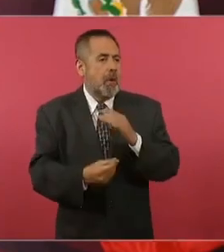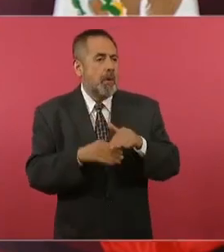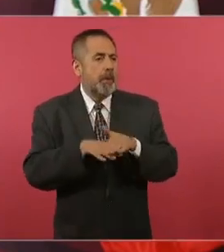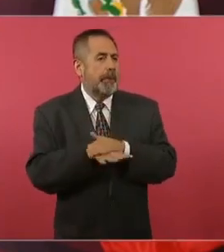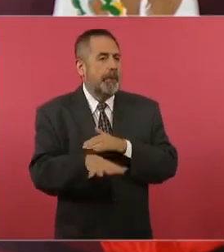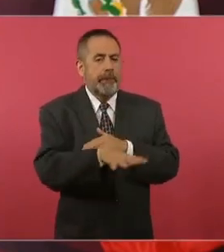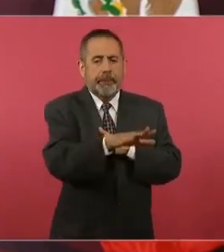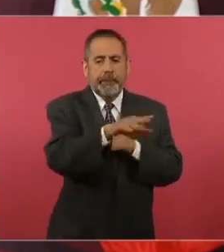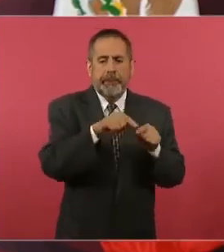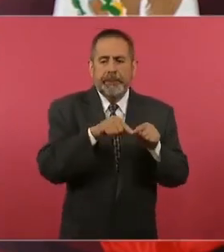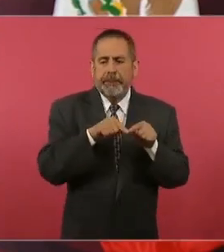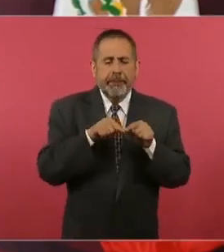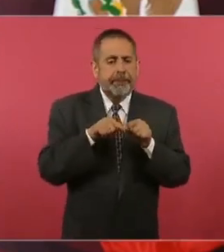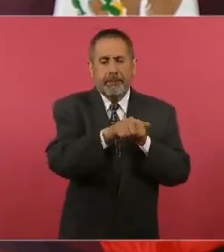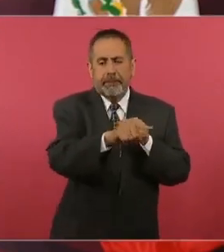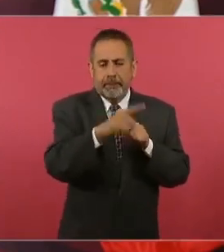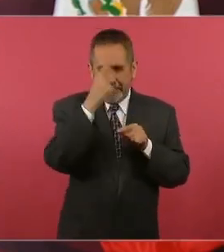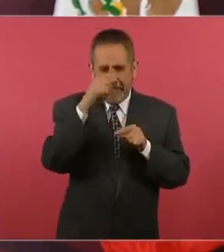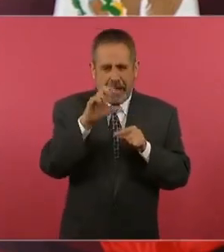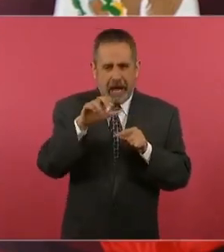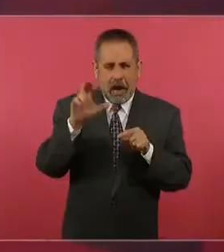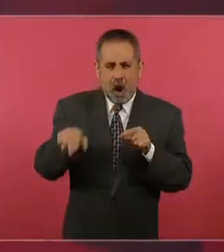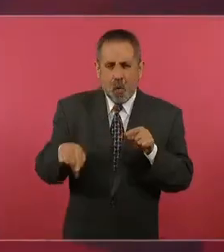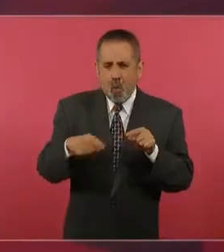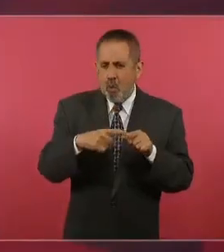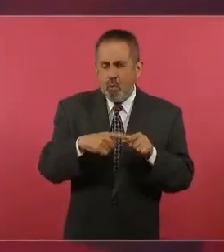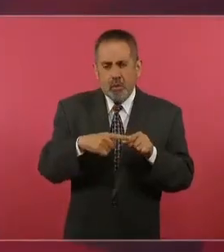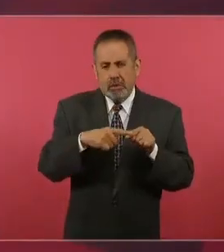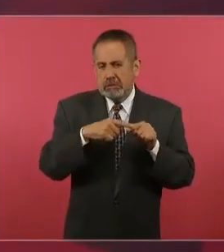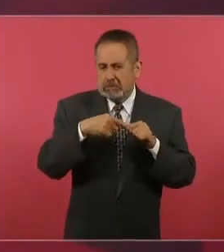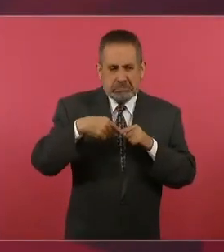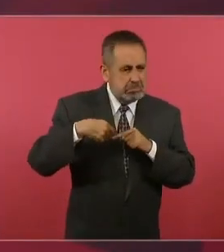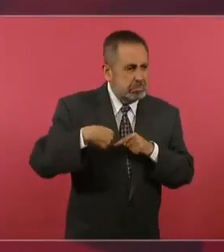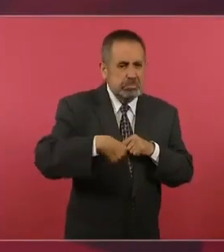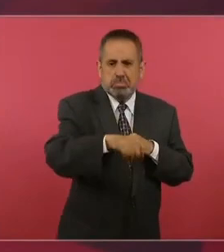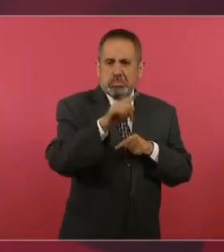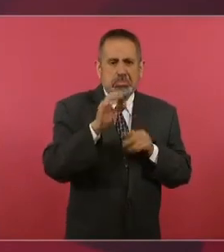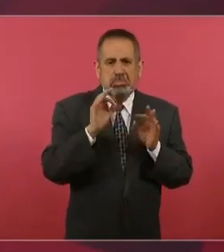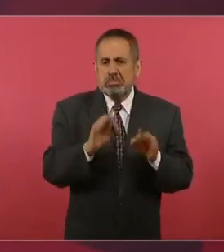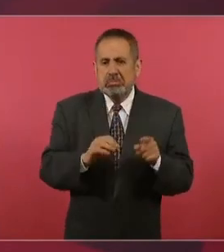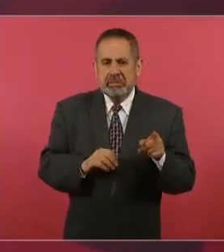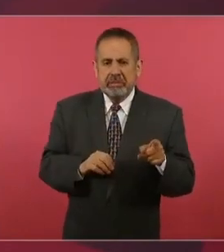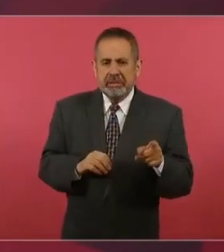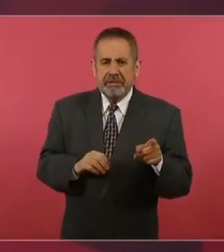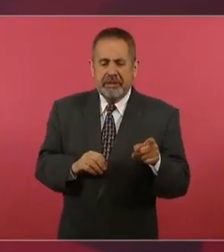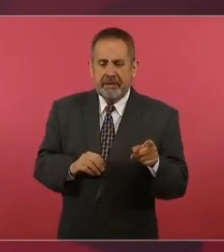de la punta en Cancún, de la